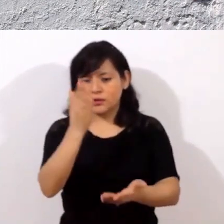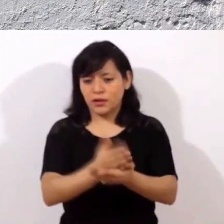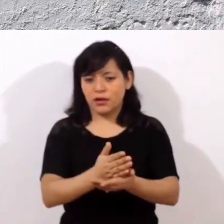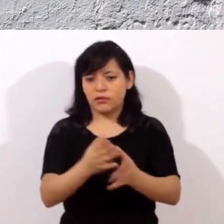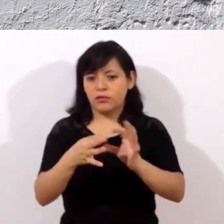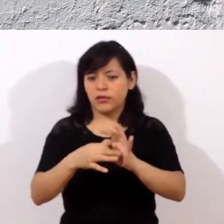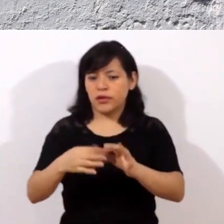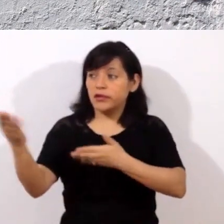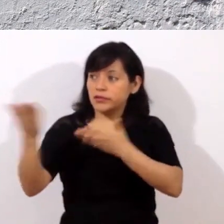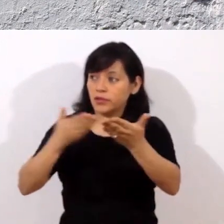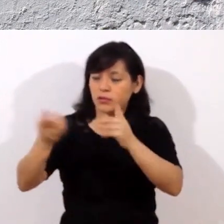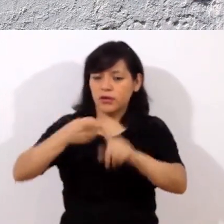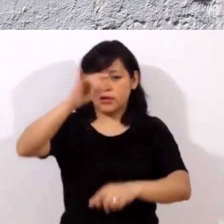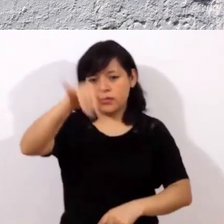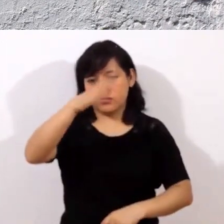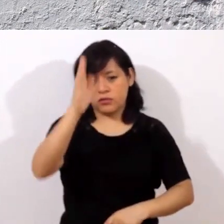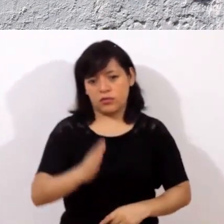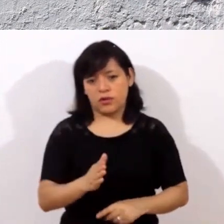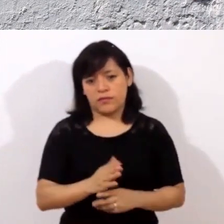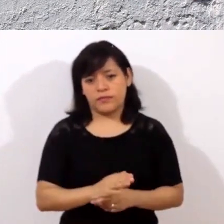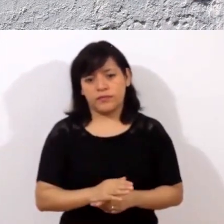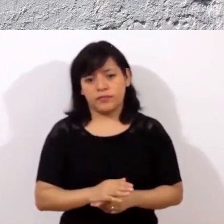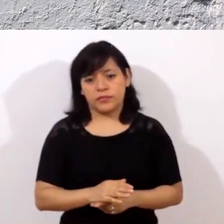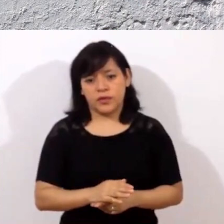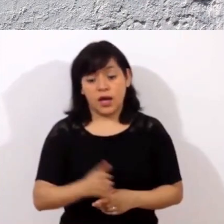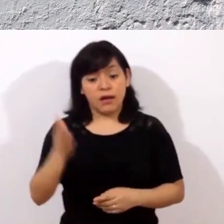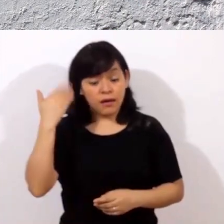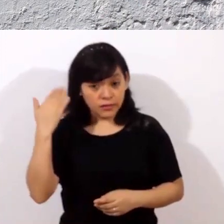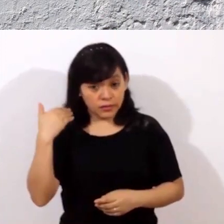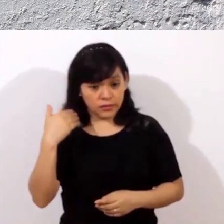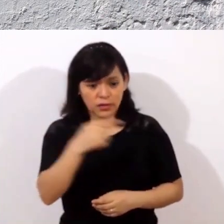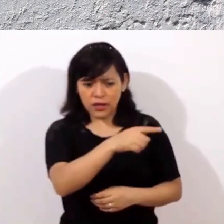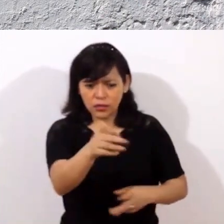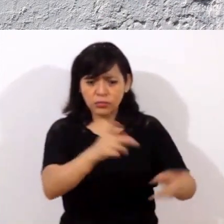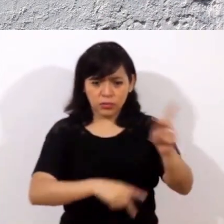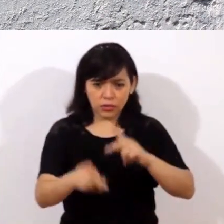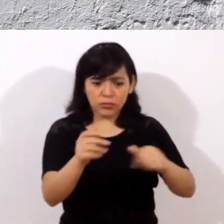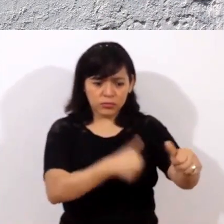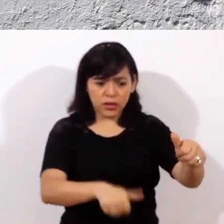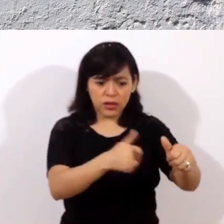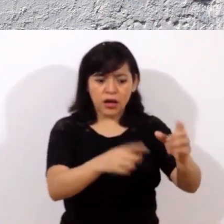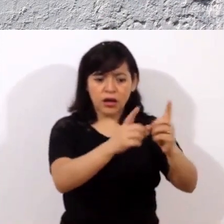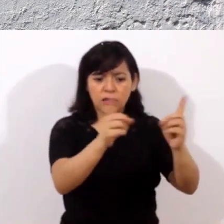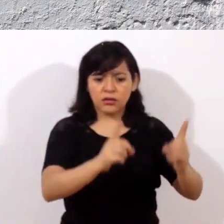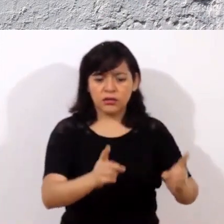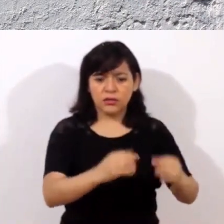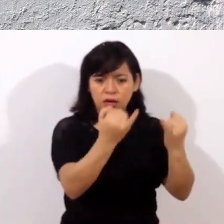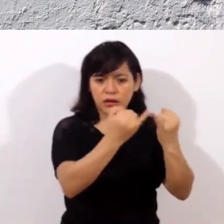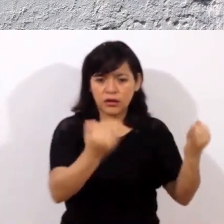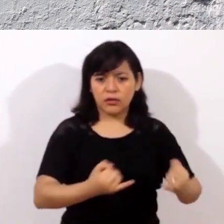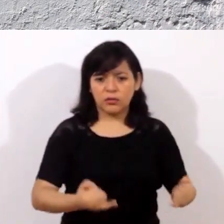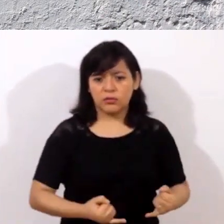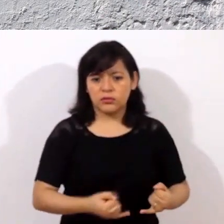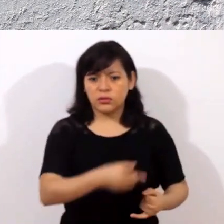Los principales dioses de aquel entonces, Baal, a cual se habla mucho de él en el Antiguo Testamento,